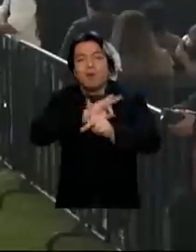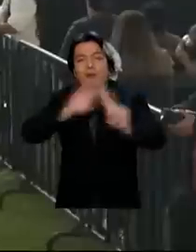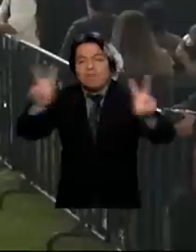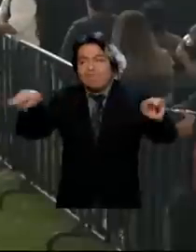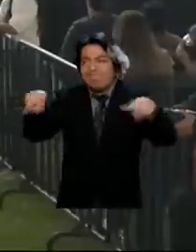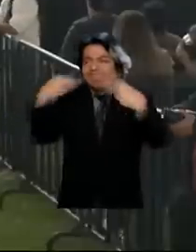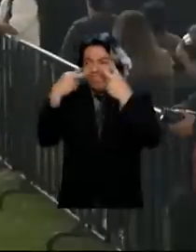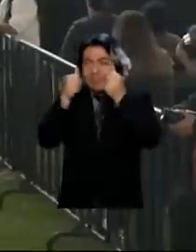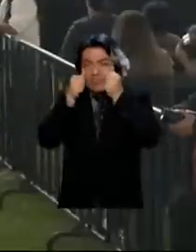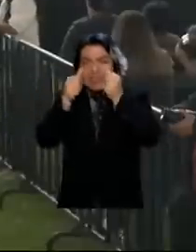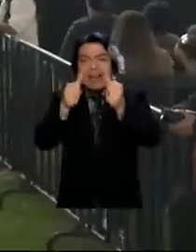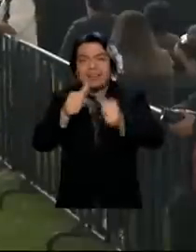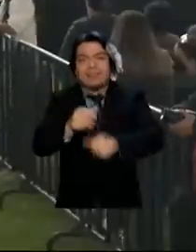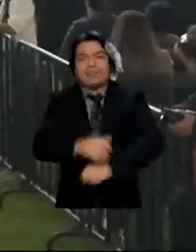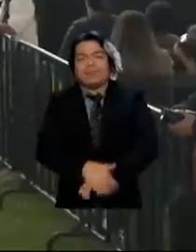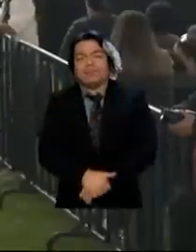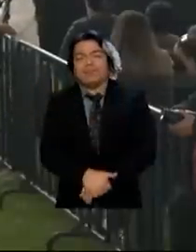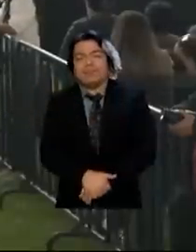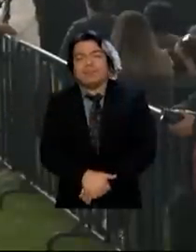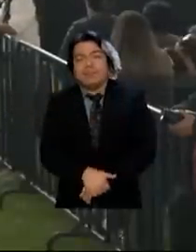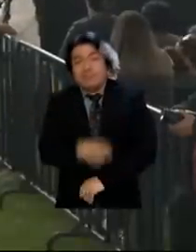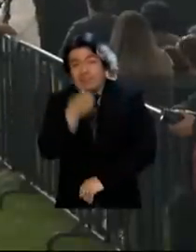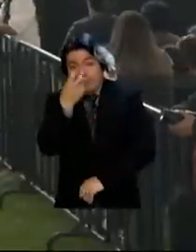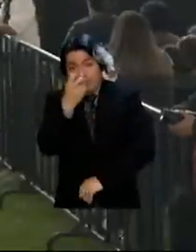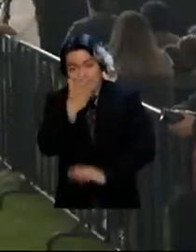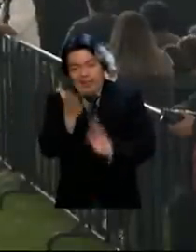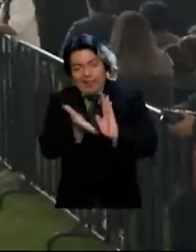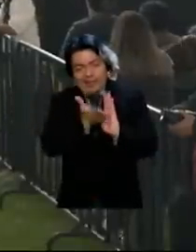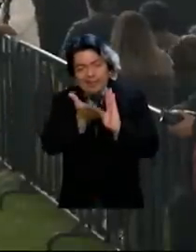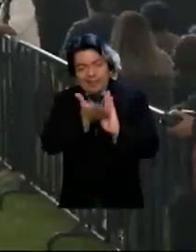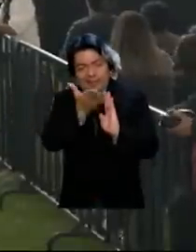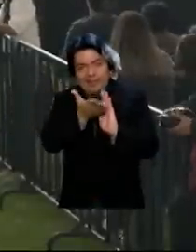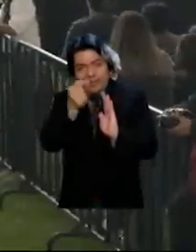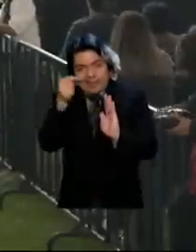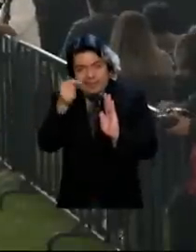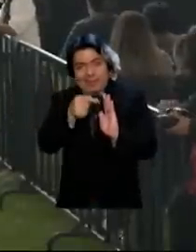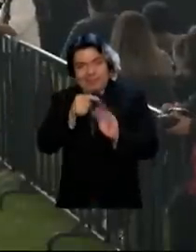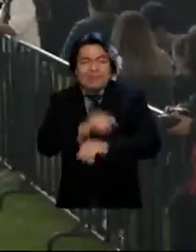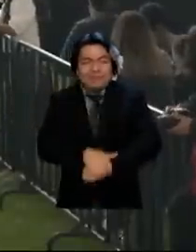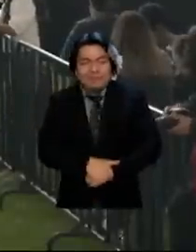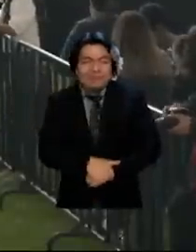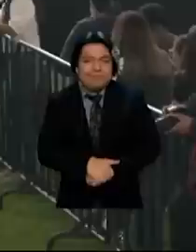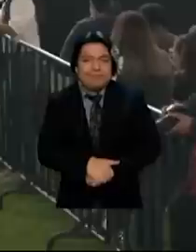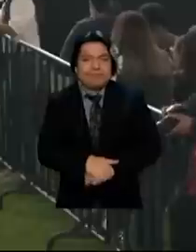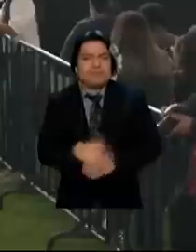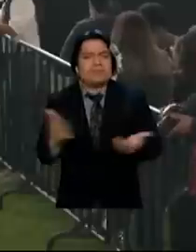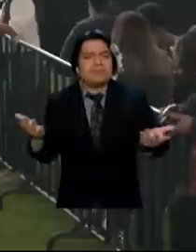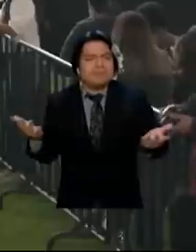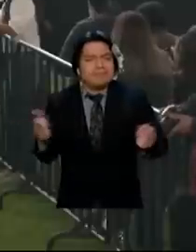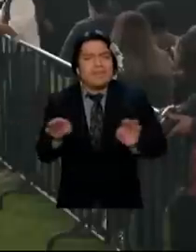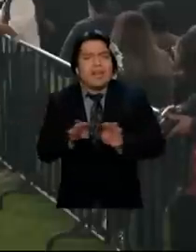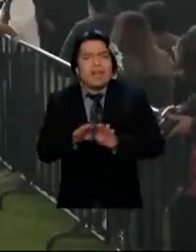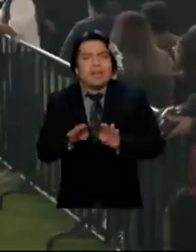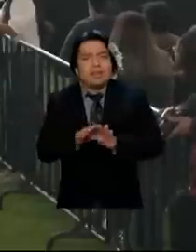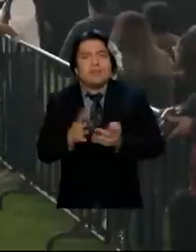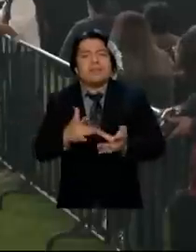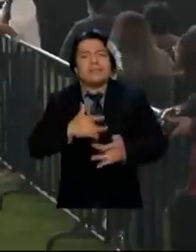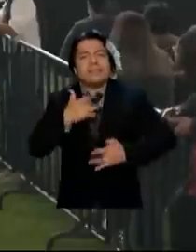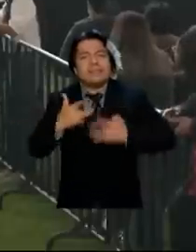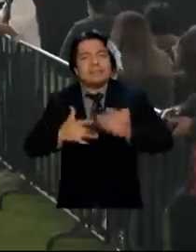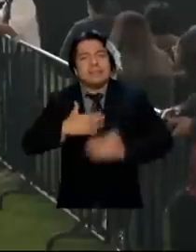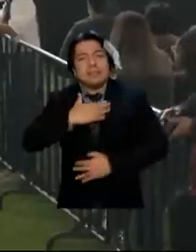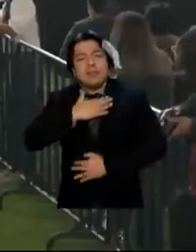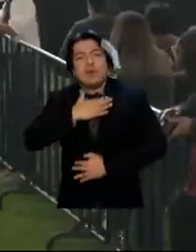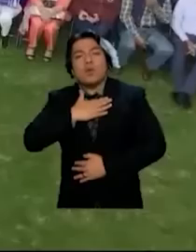Es una obra que implica también justicia social.